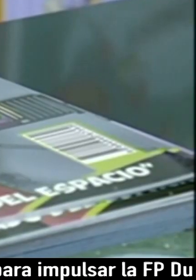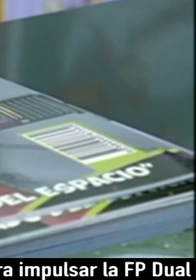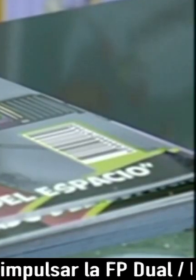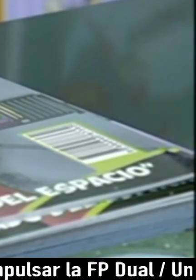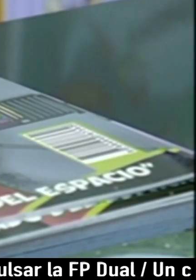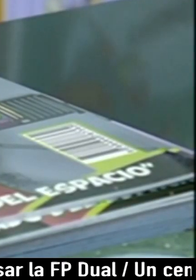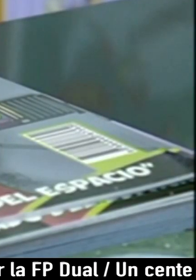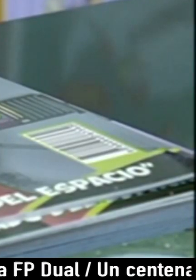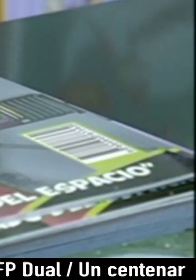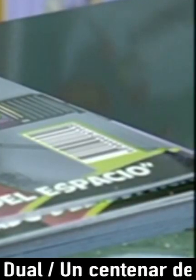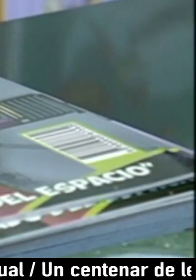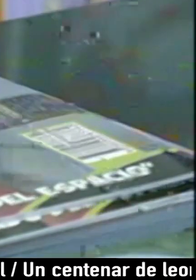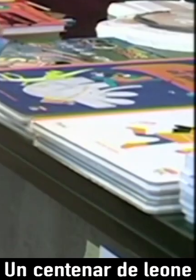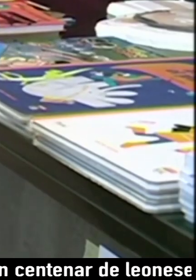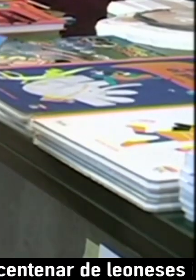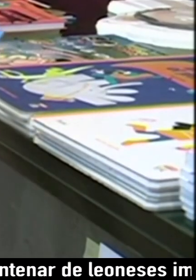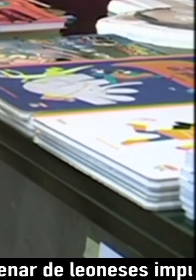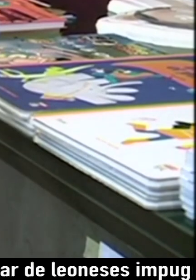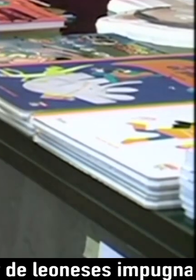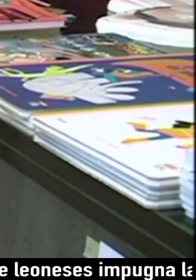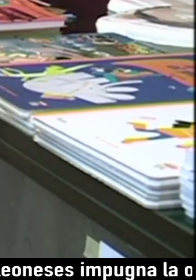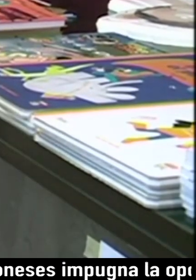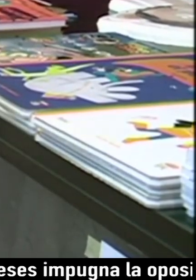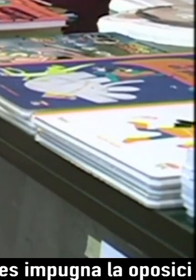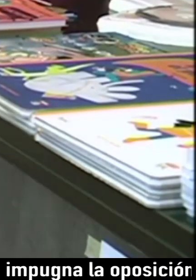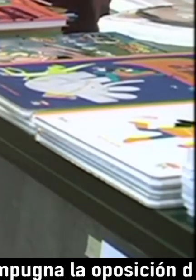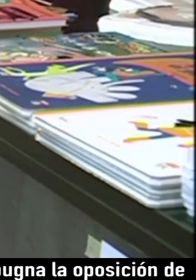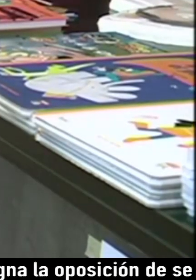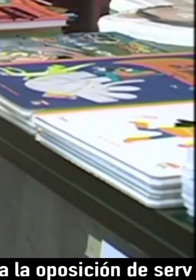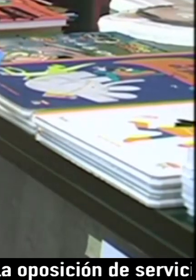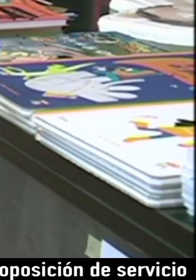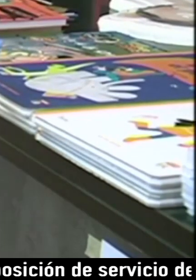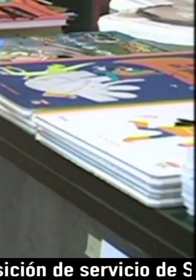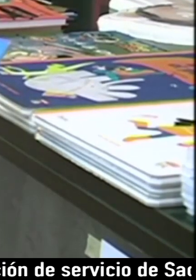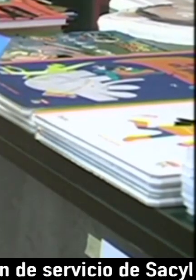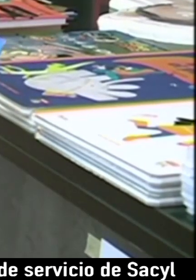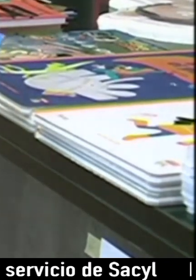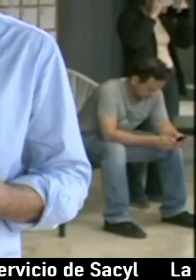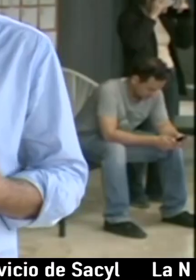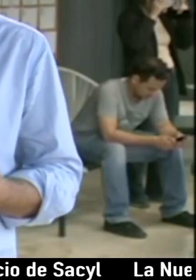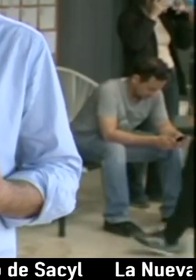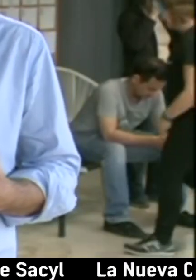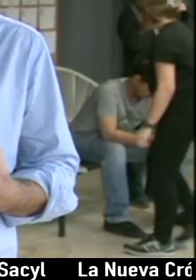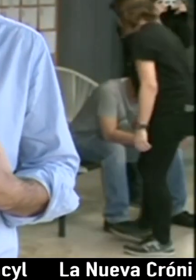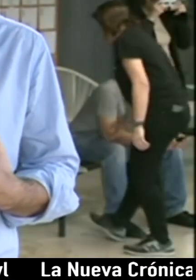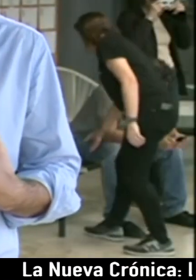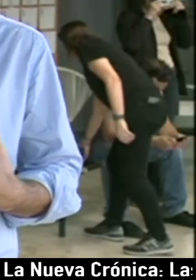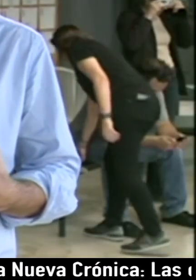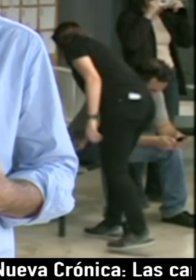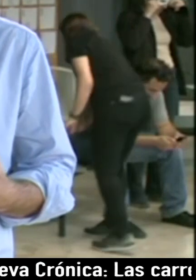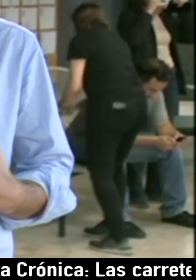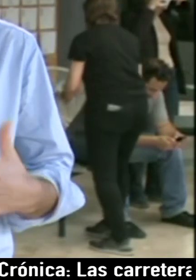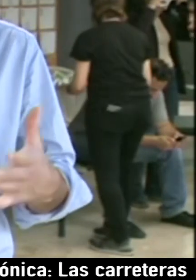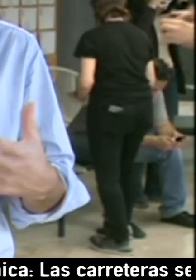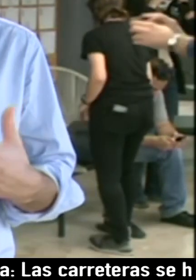que rechazan otro tipo de lecturas, pero ¿son las ilustraciones las que llaman la atención del lector? Es fácil de